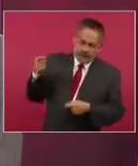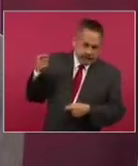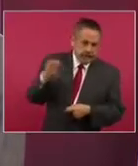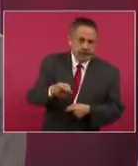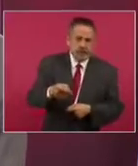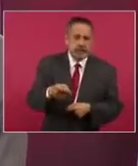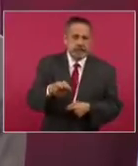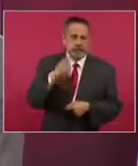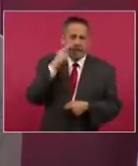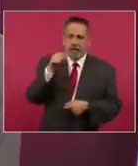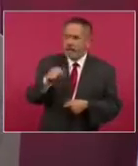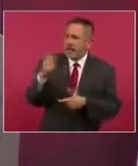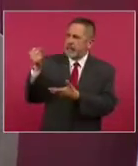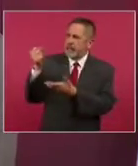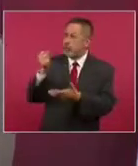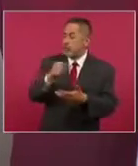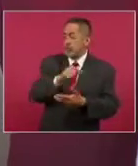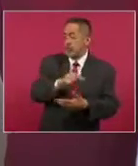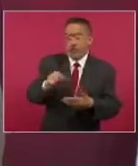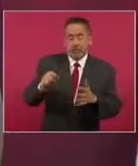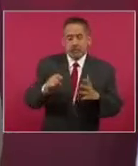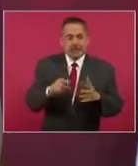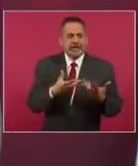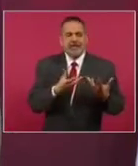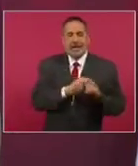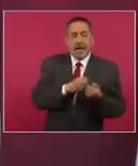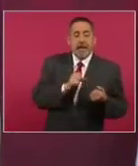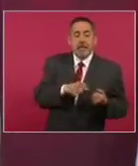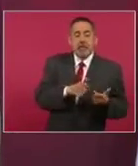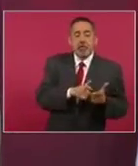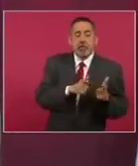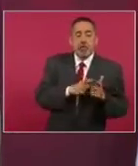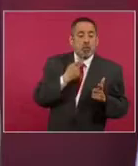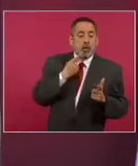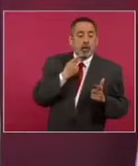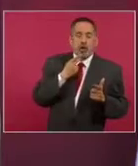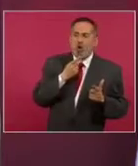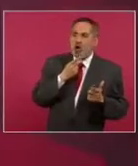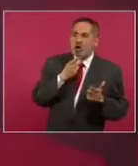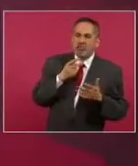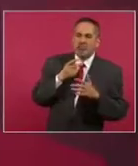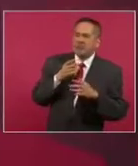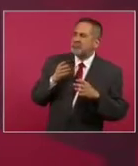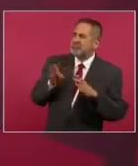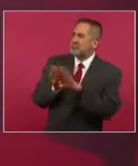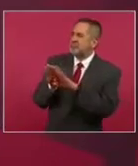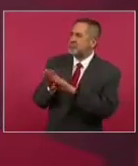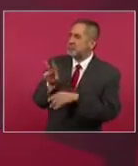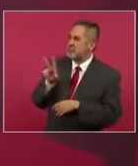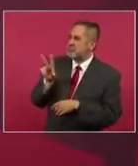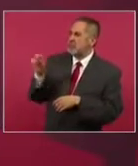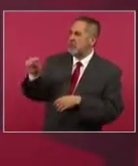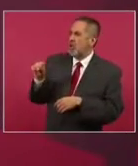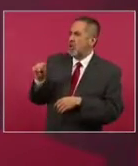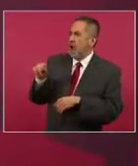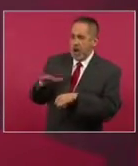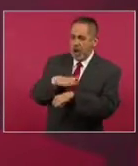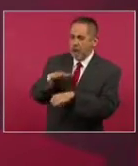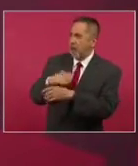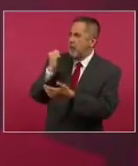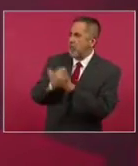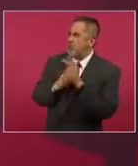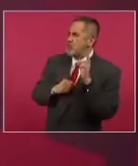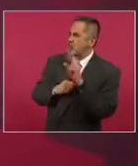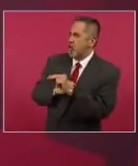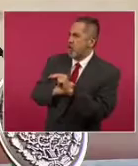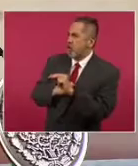que están bloqueando al gobernador Entonces